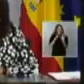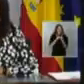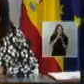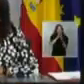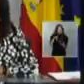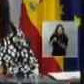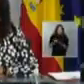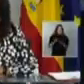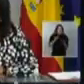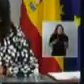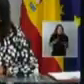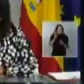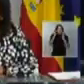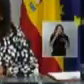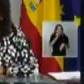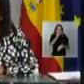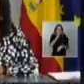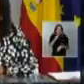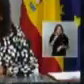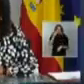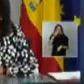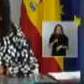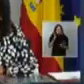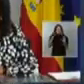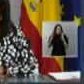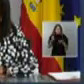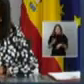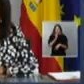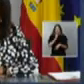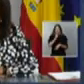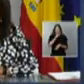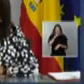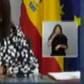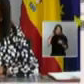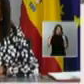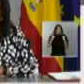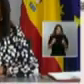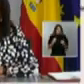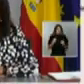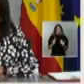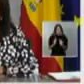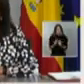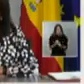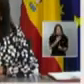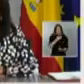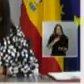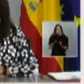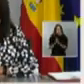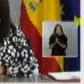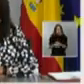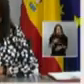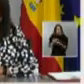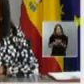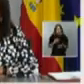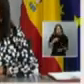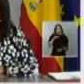Reducir la velocidad 10 kilómetros hora puede suponer un ahorro al año de unos 60 euros en combustible. Voy a 100, 110. ¿Nota que